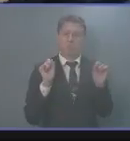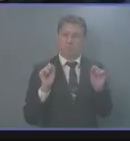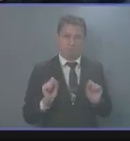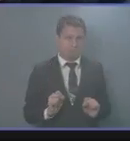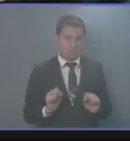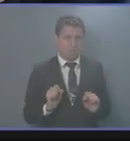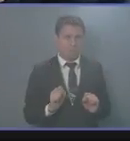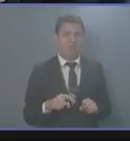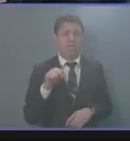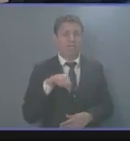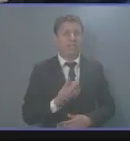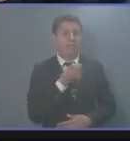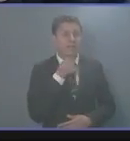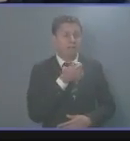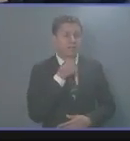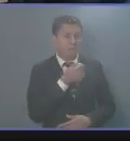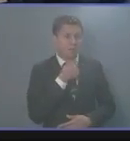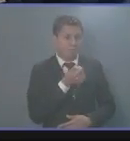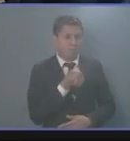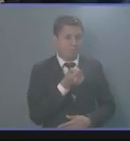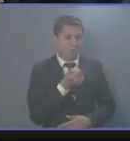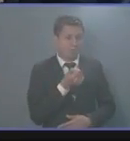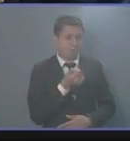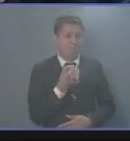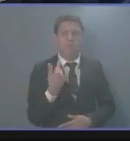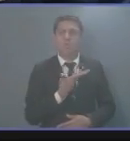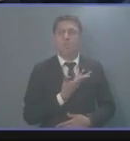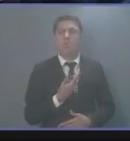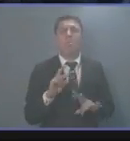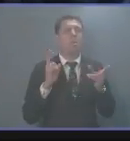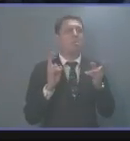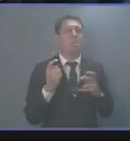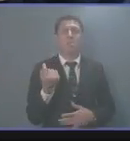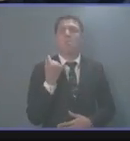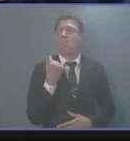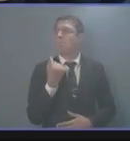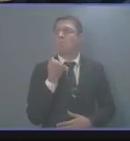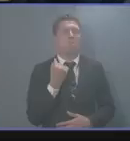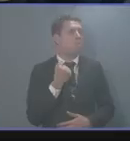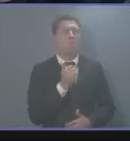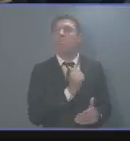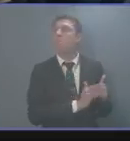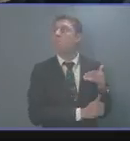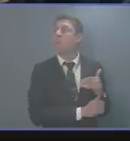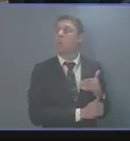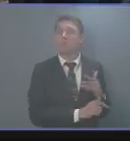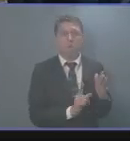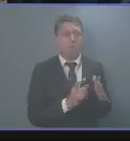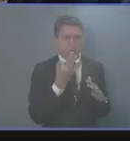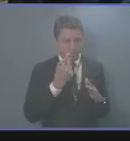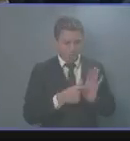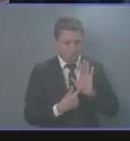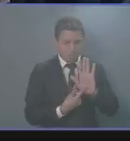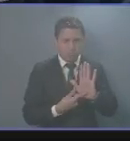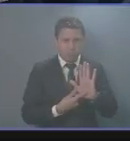que este informe pase desapercibido sin dar a conocer la riqueza que